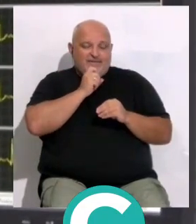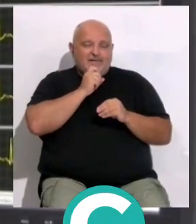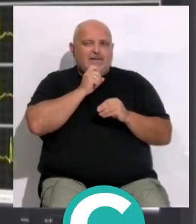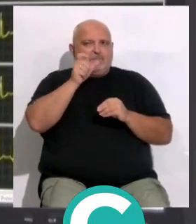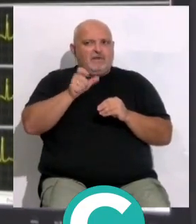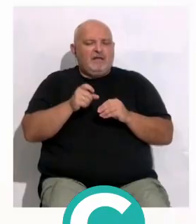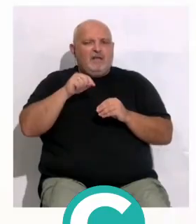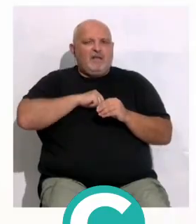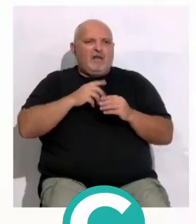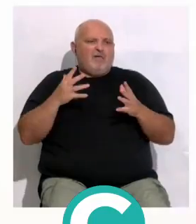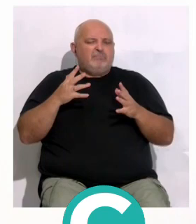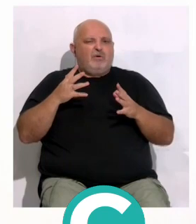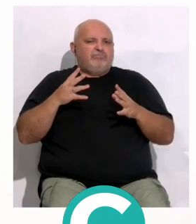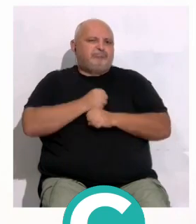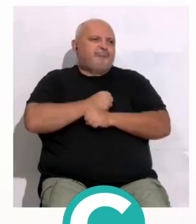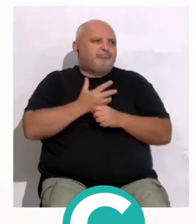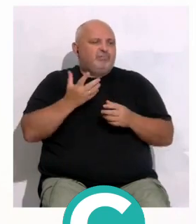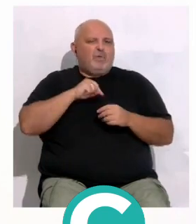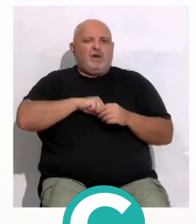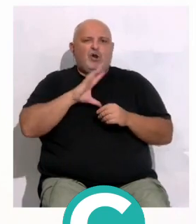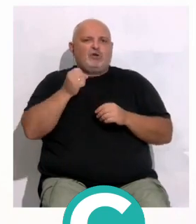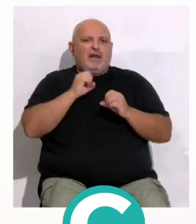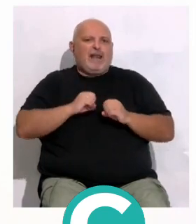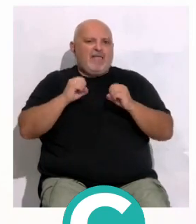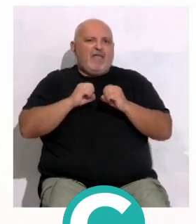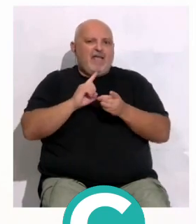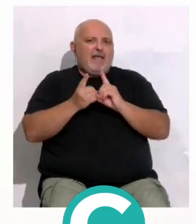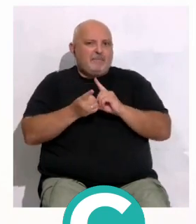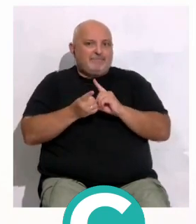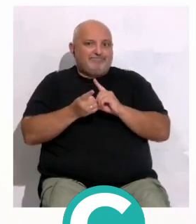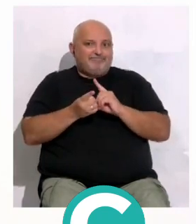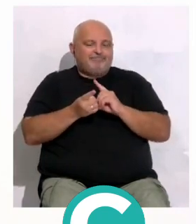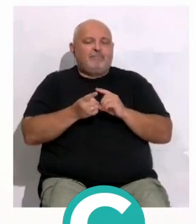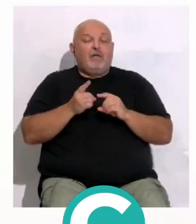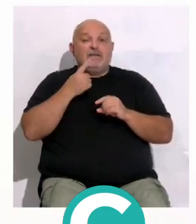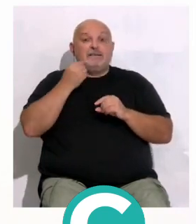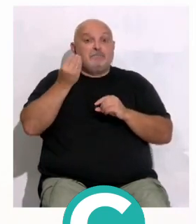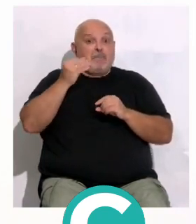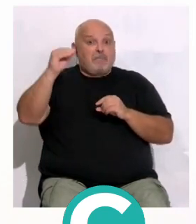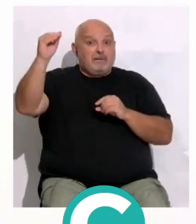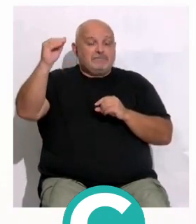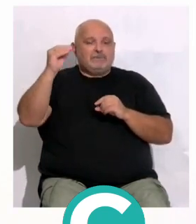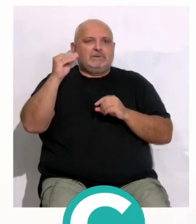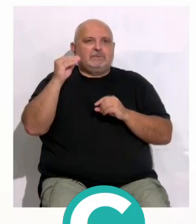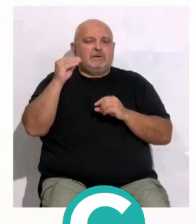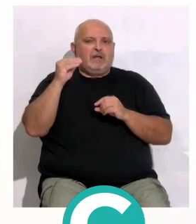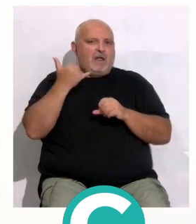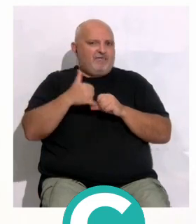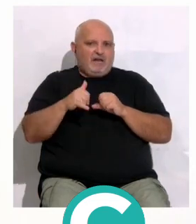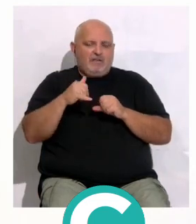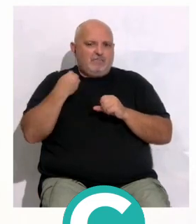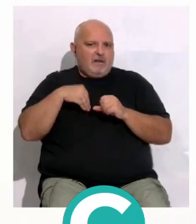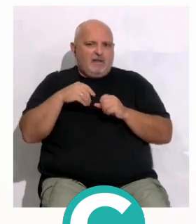la persona se frustra porque está haciéndolo y no consigue un cambio, y si le pusiéramos de más, al final